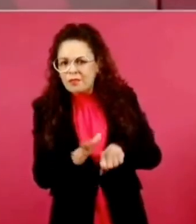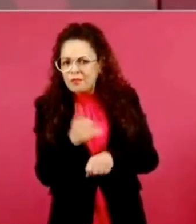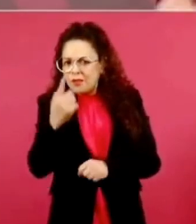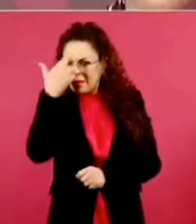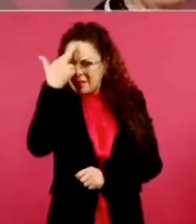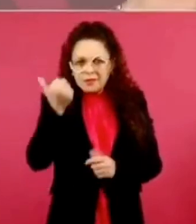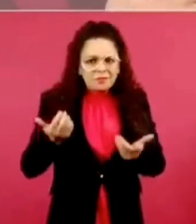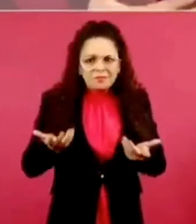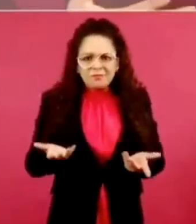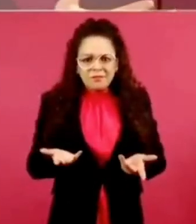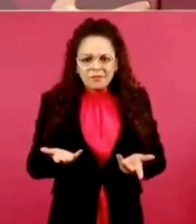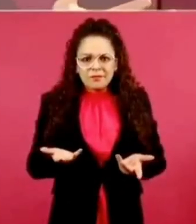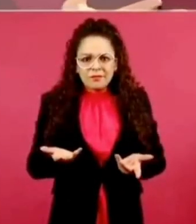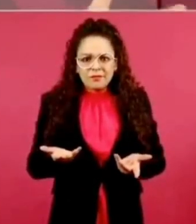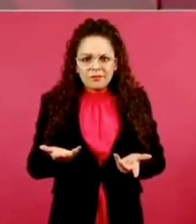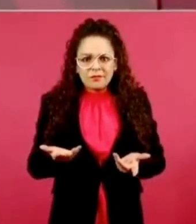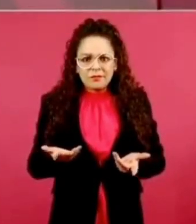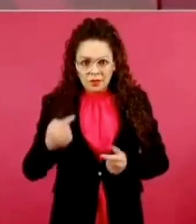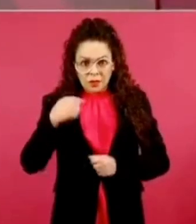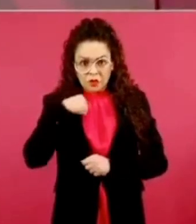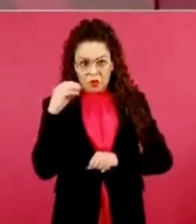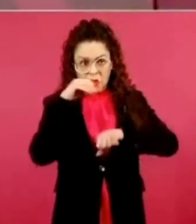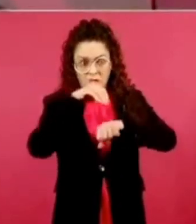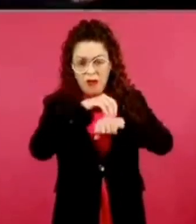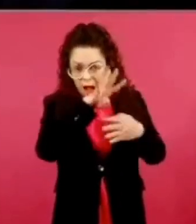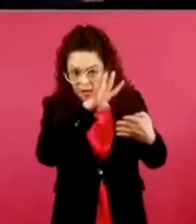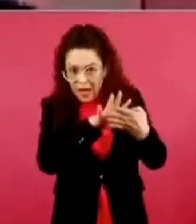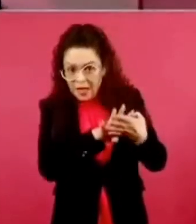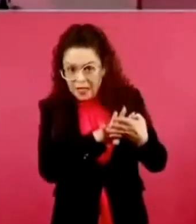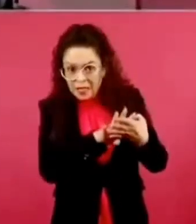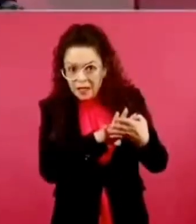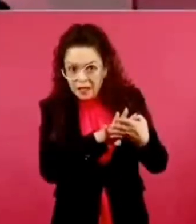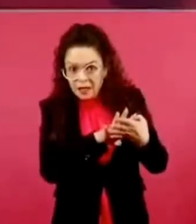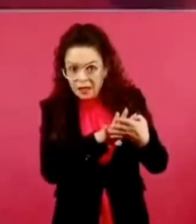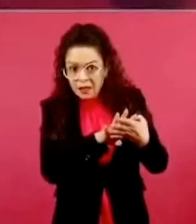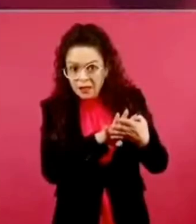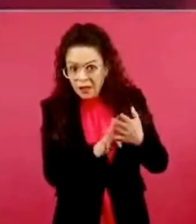Si no es una cárcel, no es una mega cárcel,